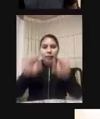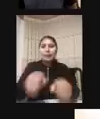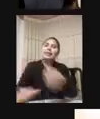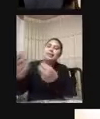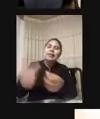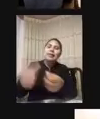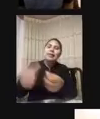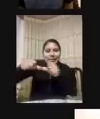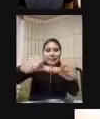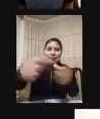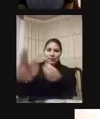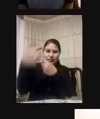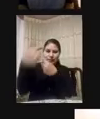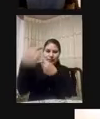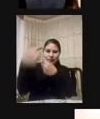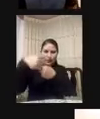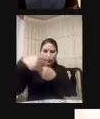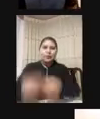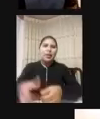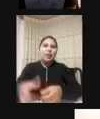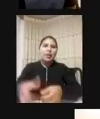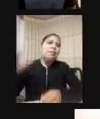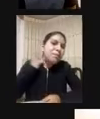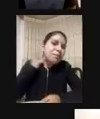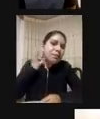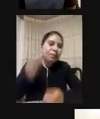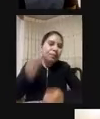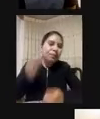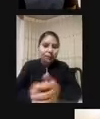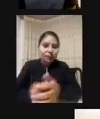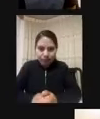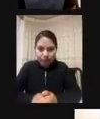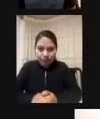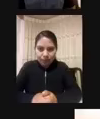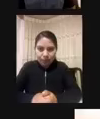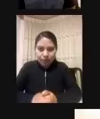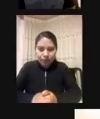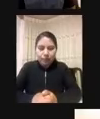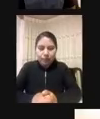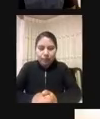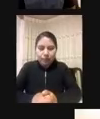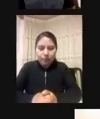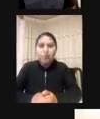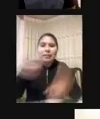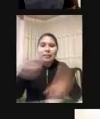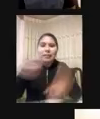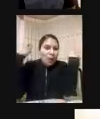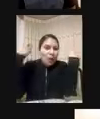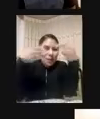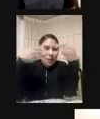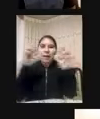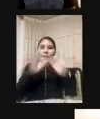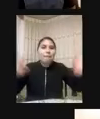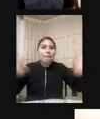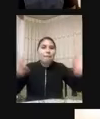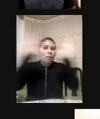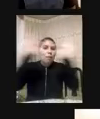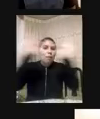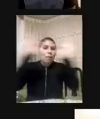de Facebook. Mañana estaremos tocando el tema de parálisis cerebral infantil. Nos esperamos a partir de las